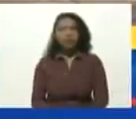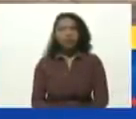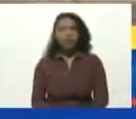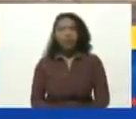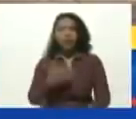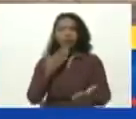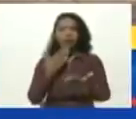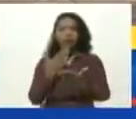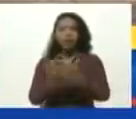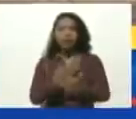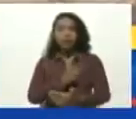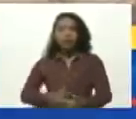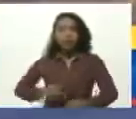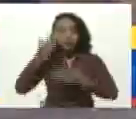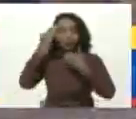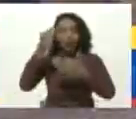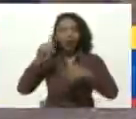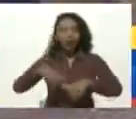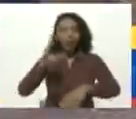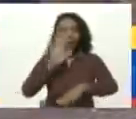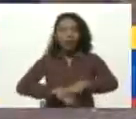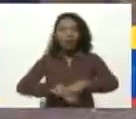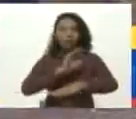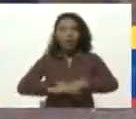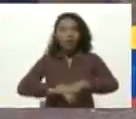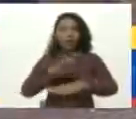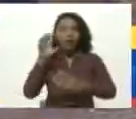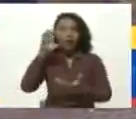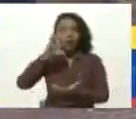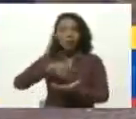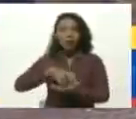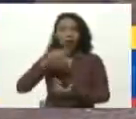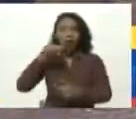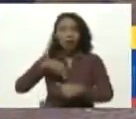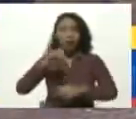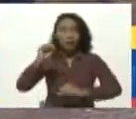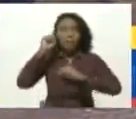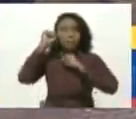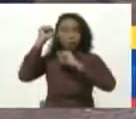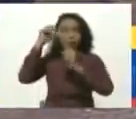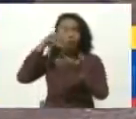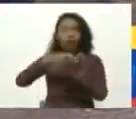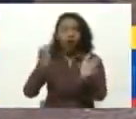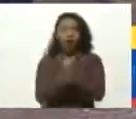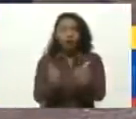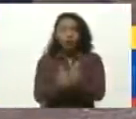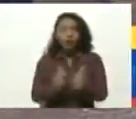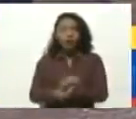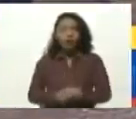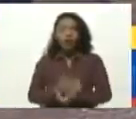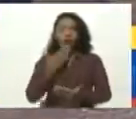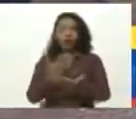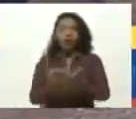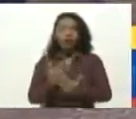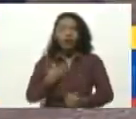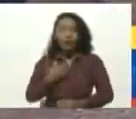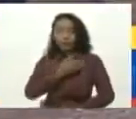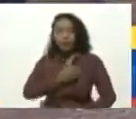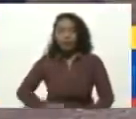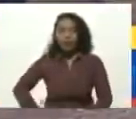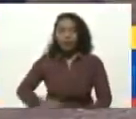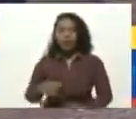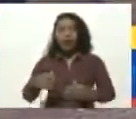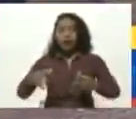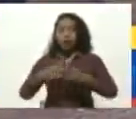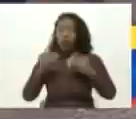Muchas gracias, presidente. Un saludo desde Barcelona, desde la capital heroica de nuestro estado, Anzoátegui. Agradecido, presidente, con todo